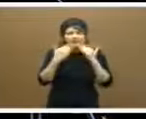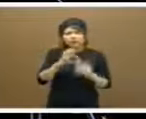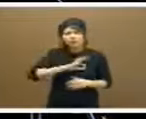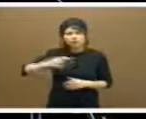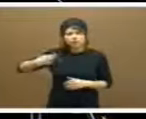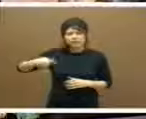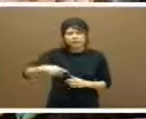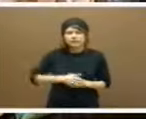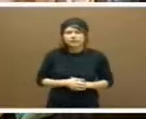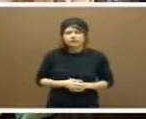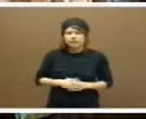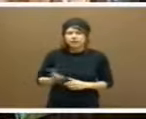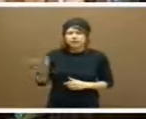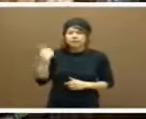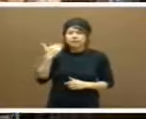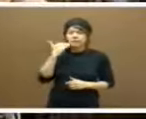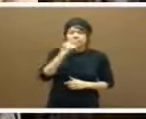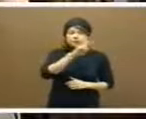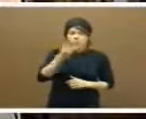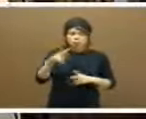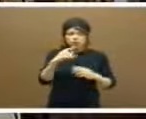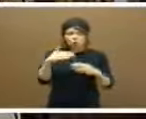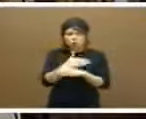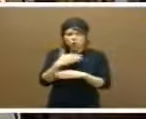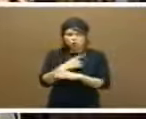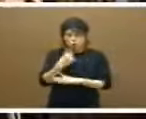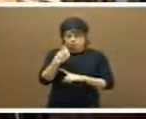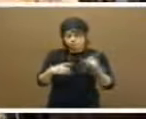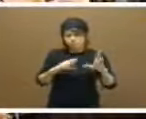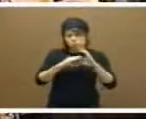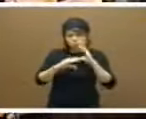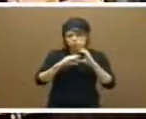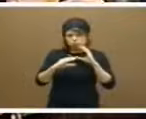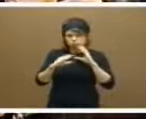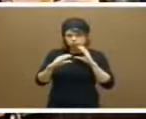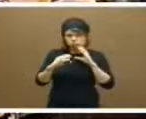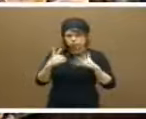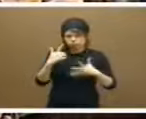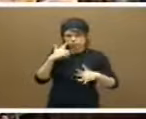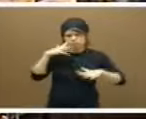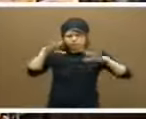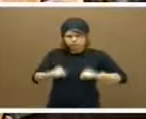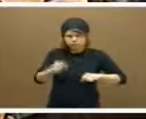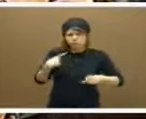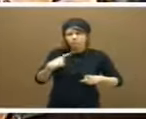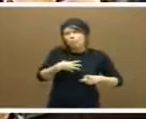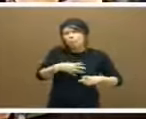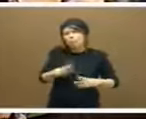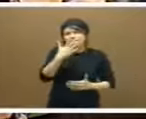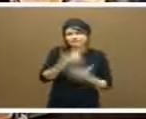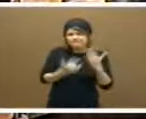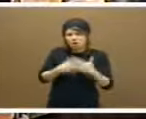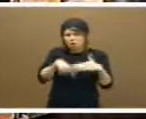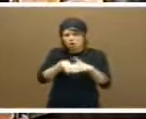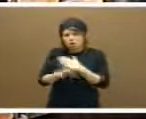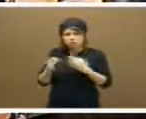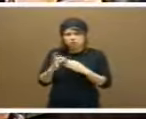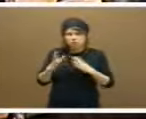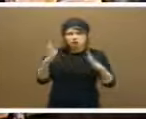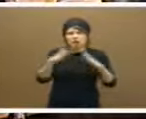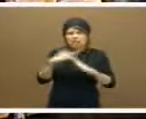Gracias, señor presidente. El pasado 24 de octubre, un medio de comunicación destapaba las posibles irregularidades en la gestión de la